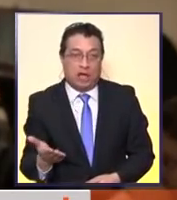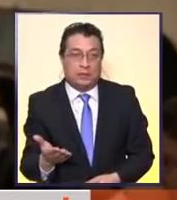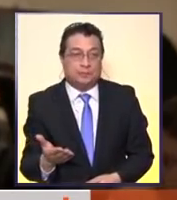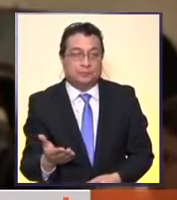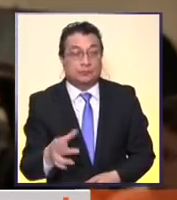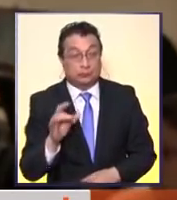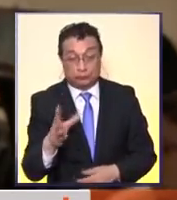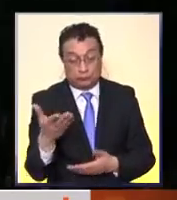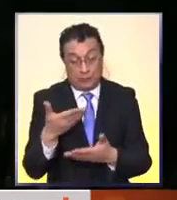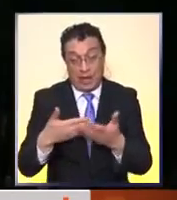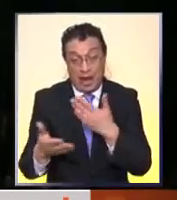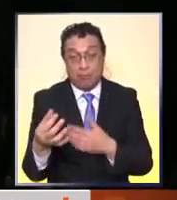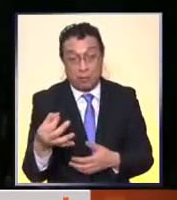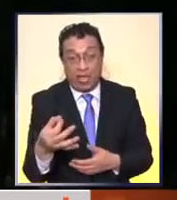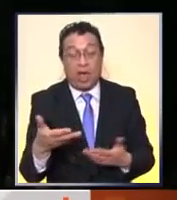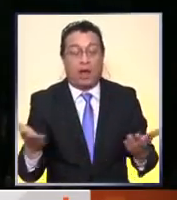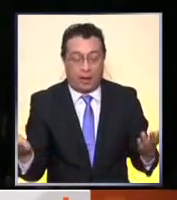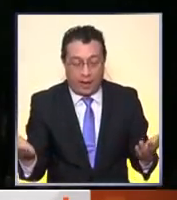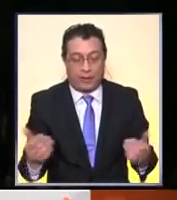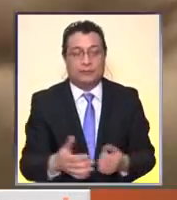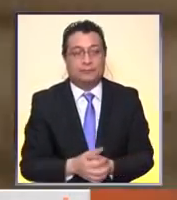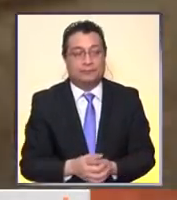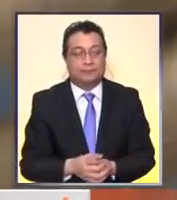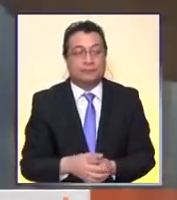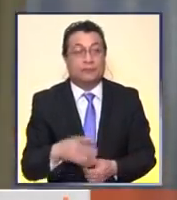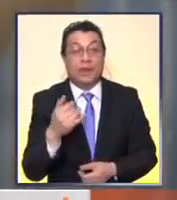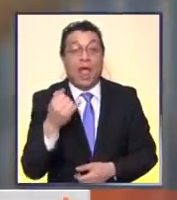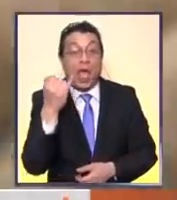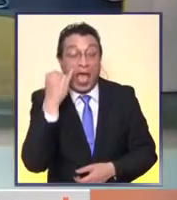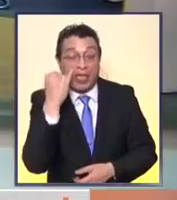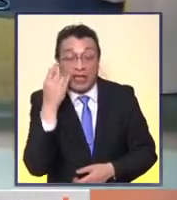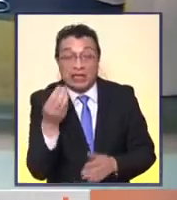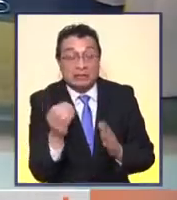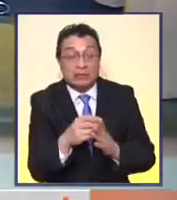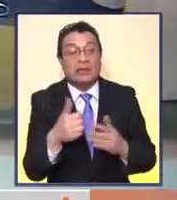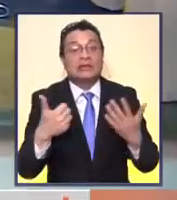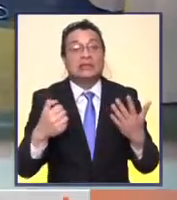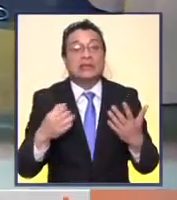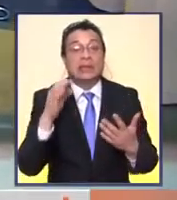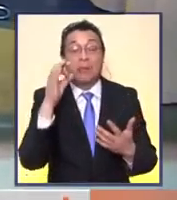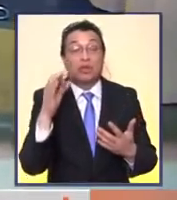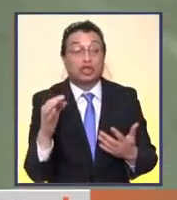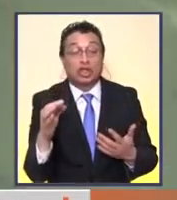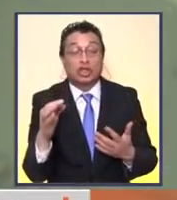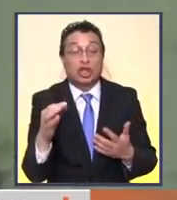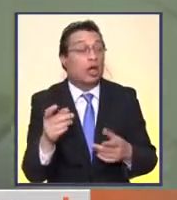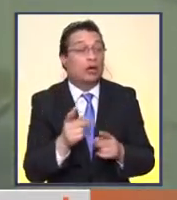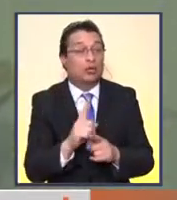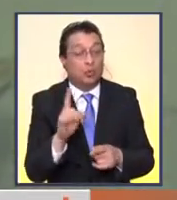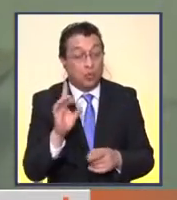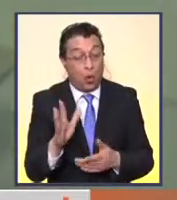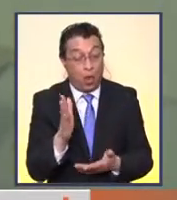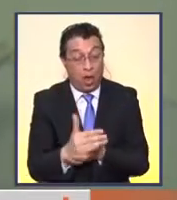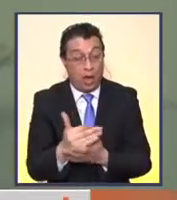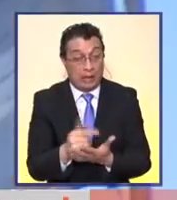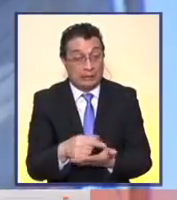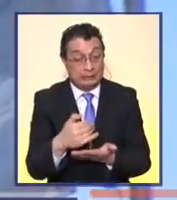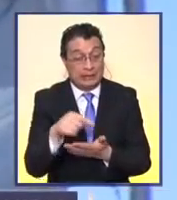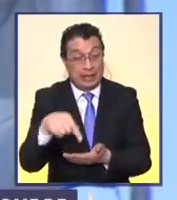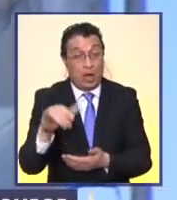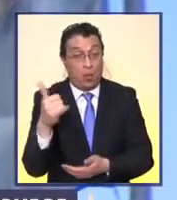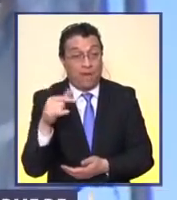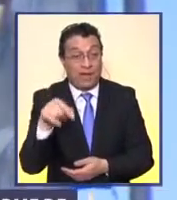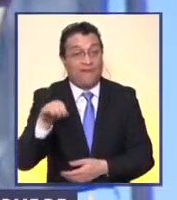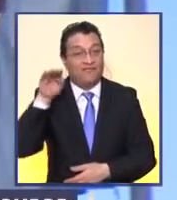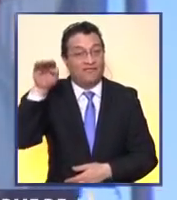por tipo de cambio exacto la tasa de interés en 60% no fue la única medida que este jueves adoptó el banco